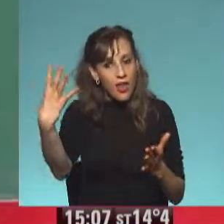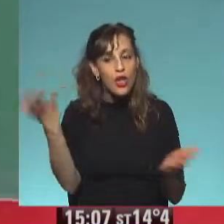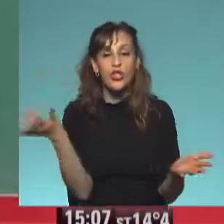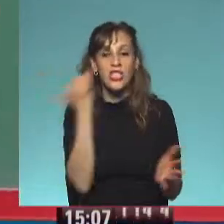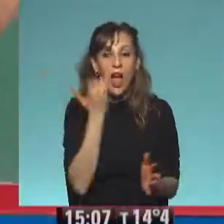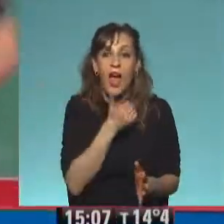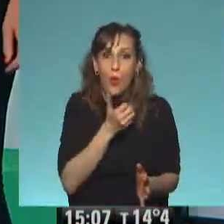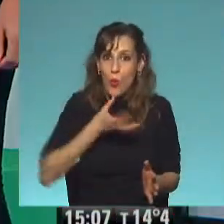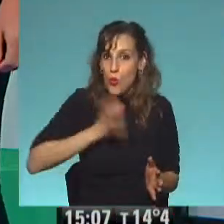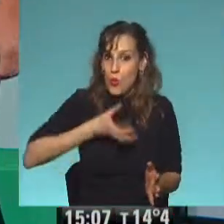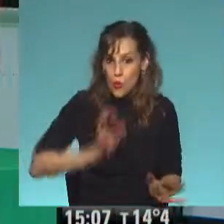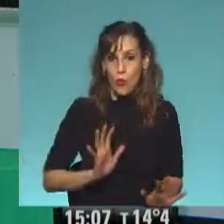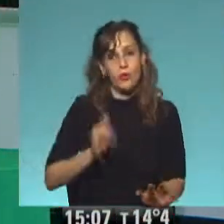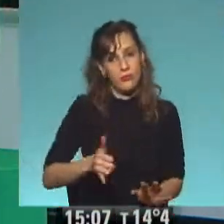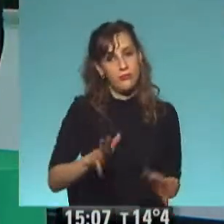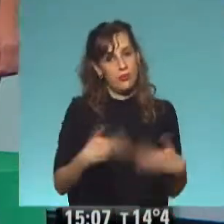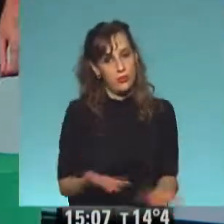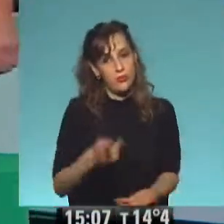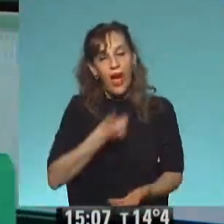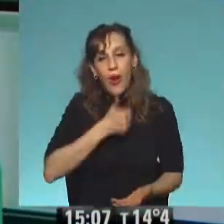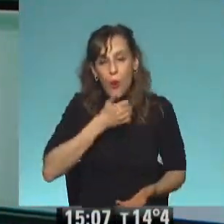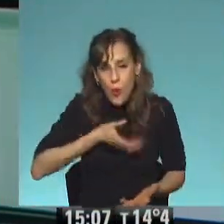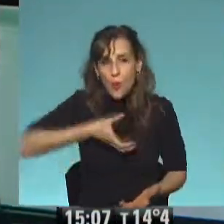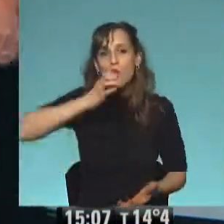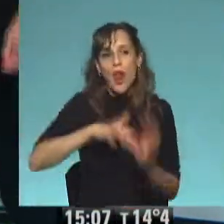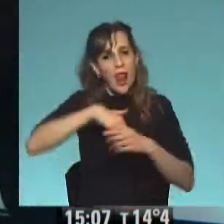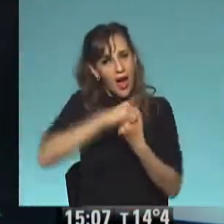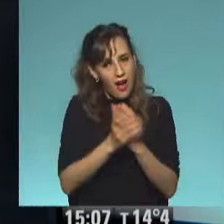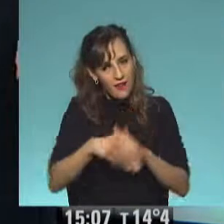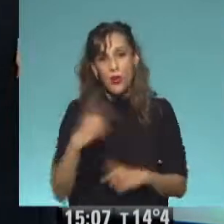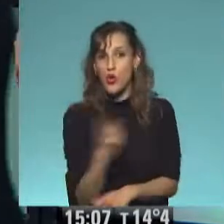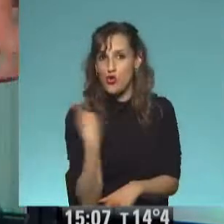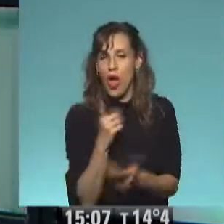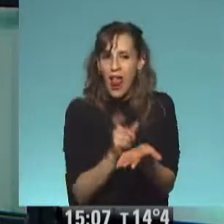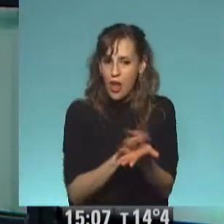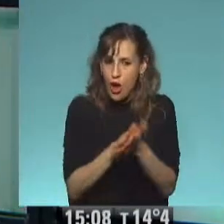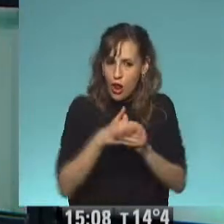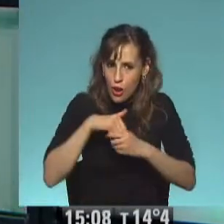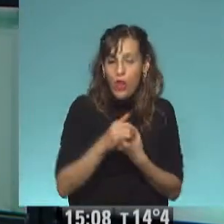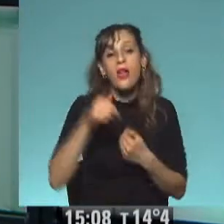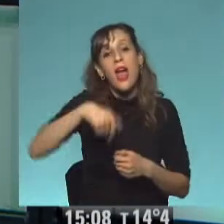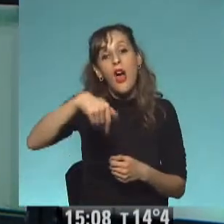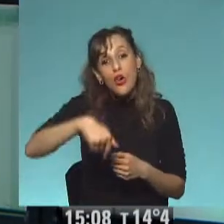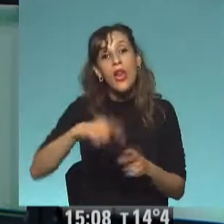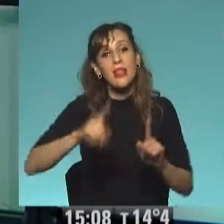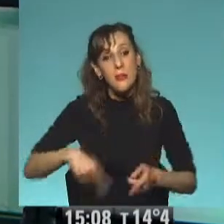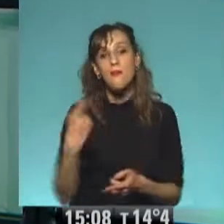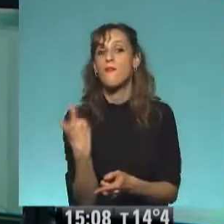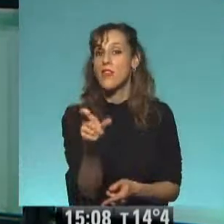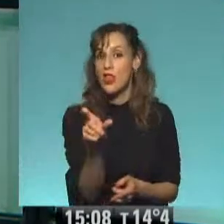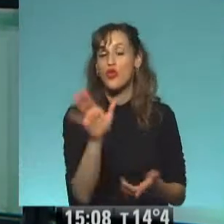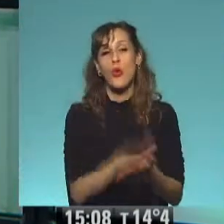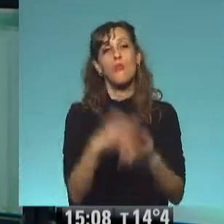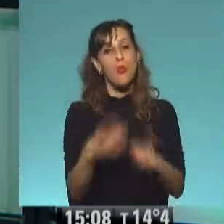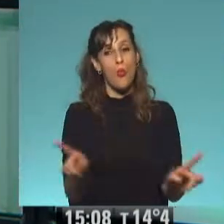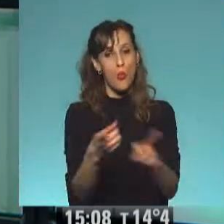bueno en casa entonces tomen un poco de agua se lavan las manos nosotros vamos a poner mucho alcohol en gel y nos quedamos viendo también un videíto de música